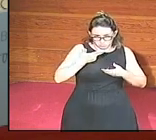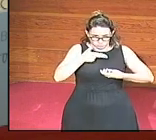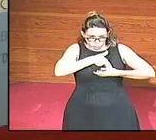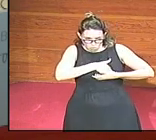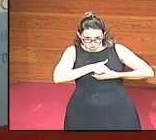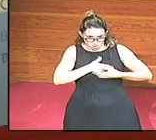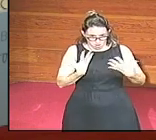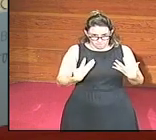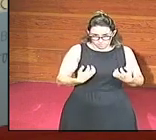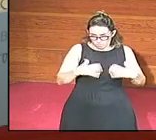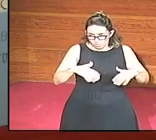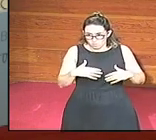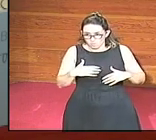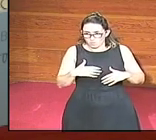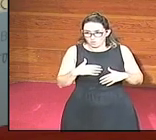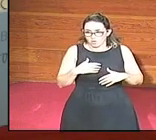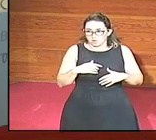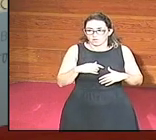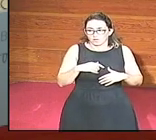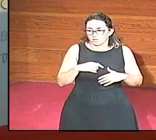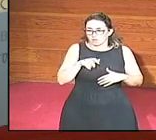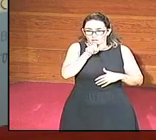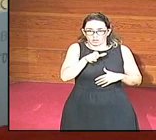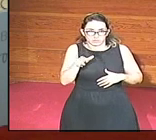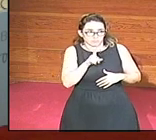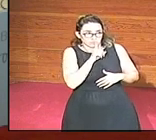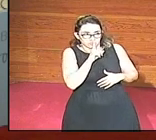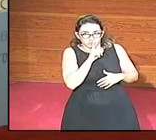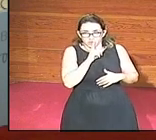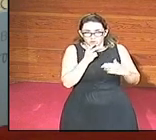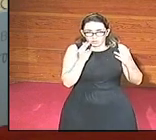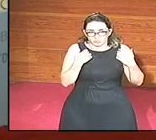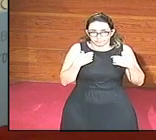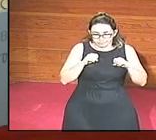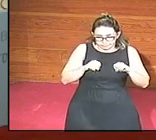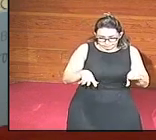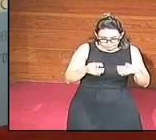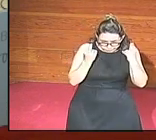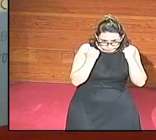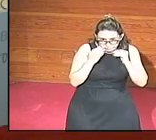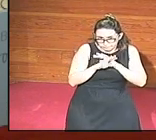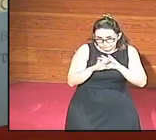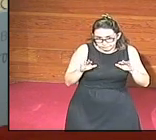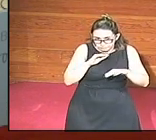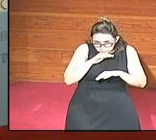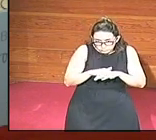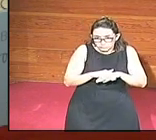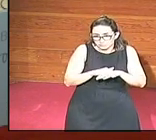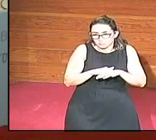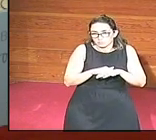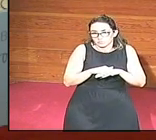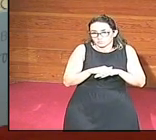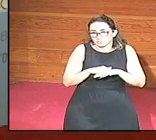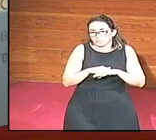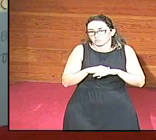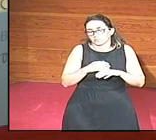y esta gente decide rendirse, porque no quieren luchar. tardaron bastantes semanas en salir en un intercambio